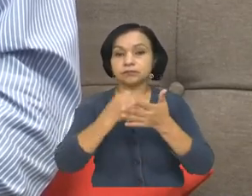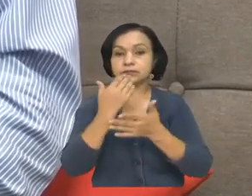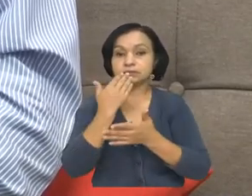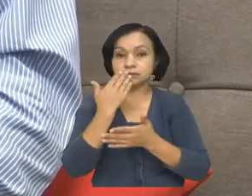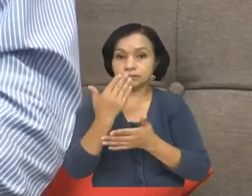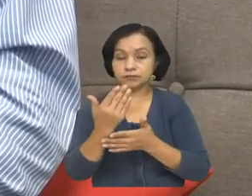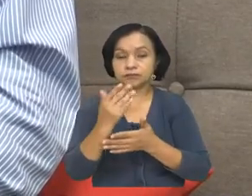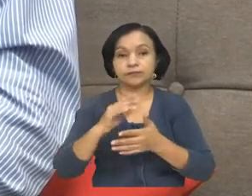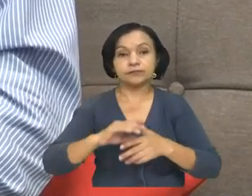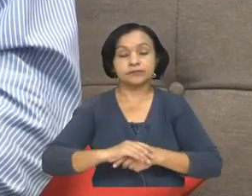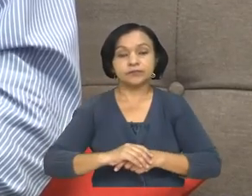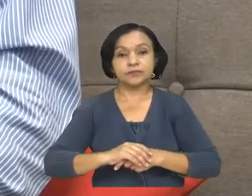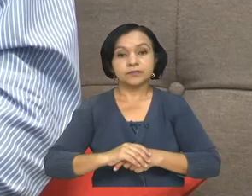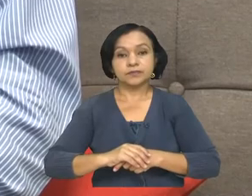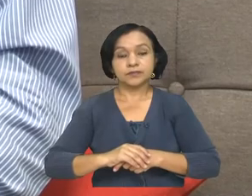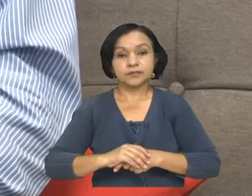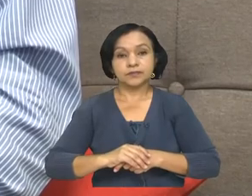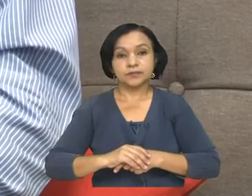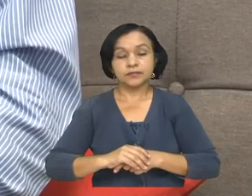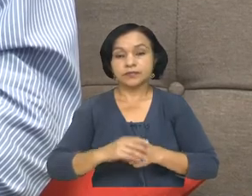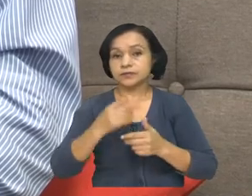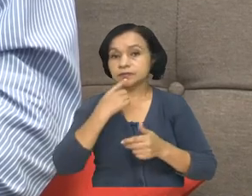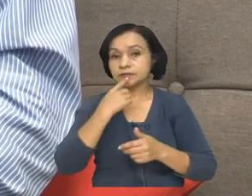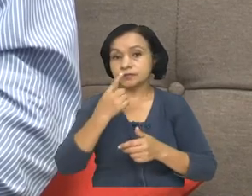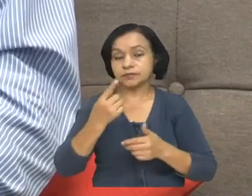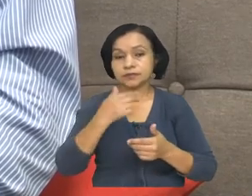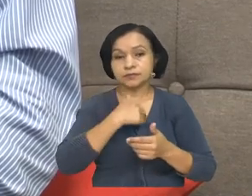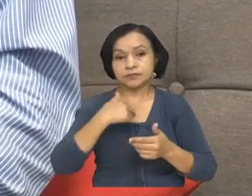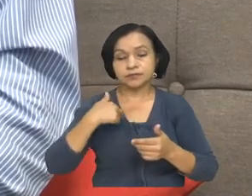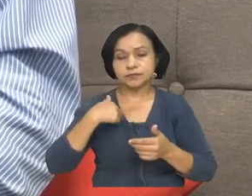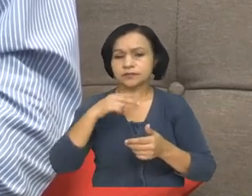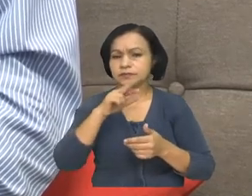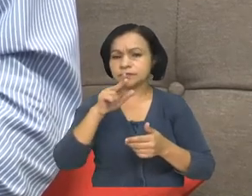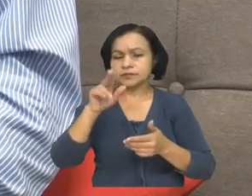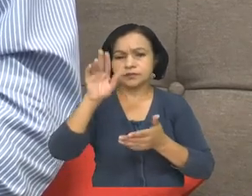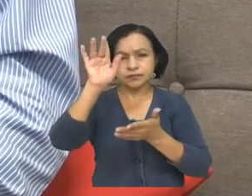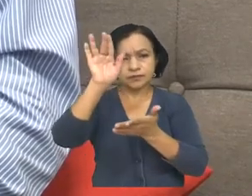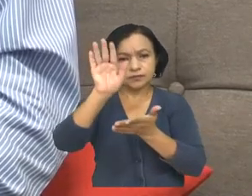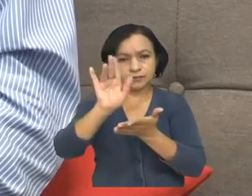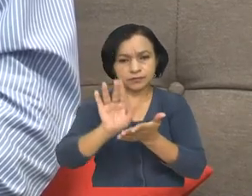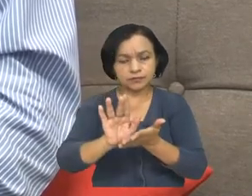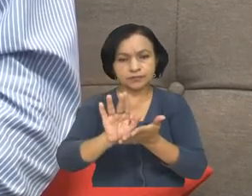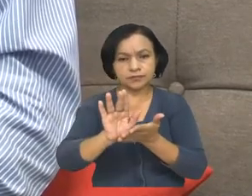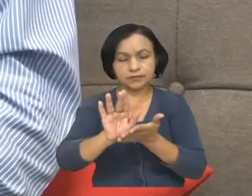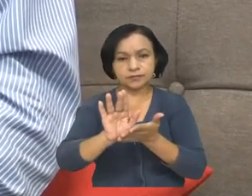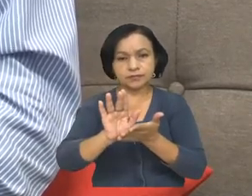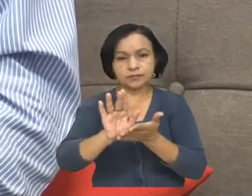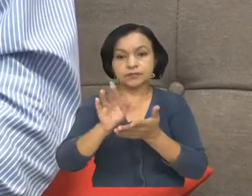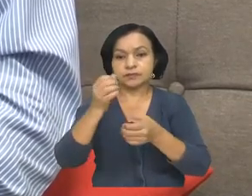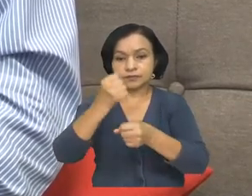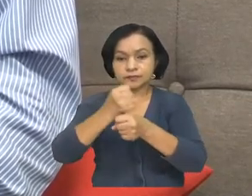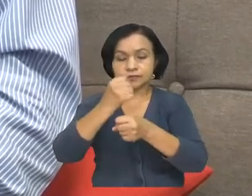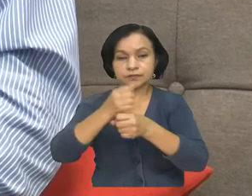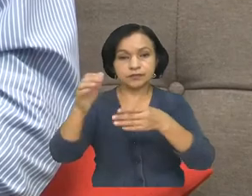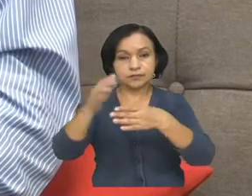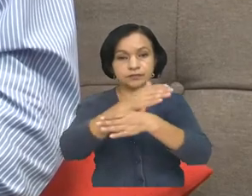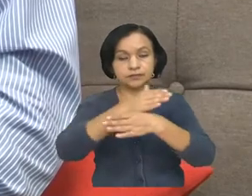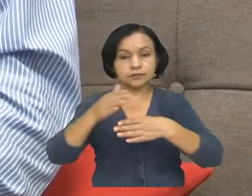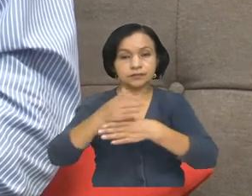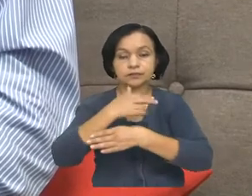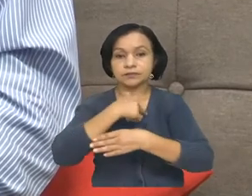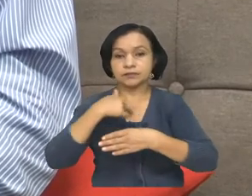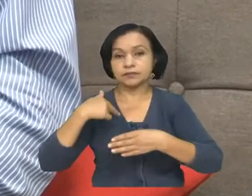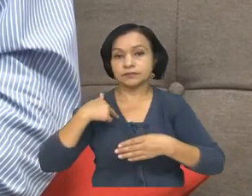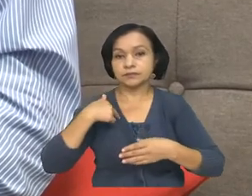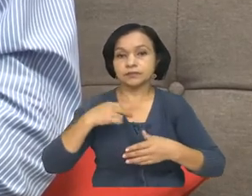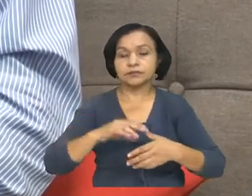que tengamos, digamos, ese mismo espíritu para llevar las tareas que nos encomiendan